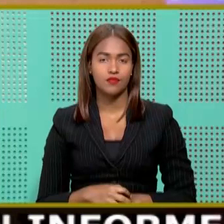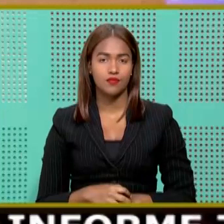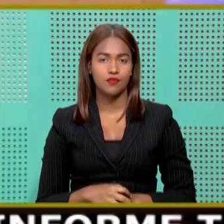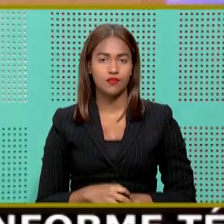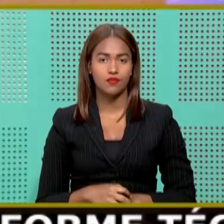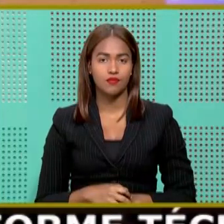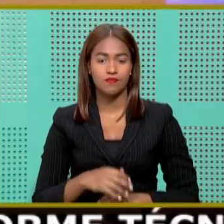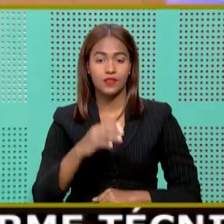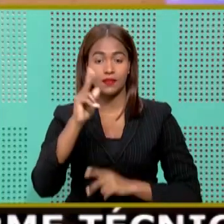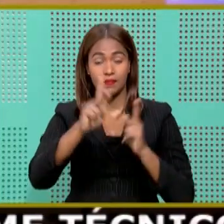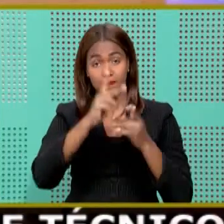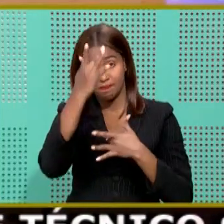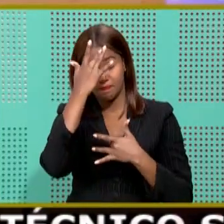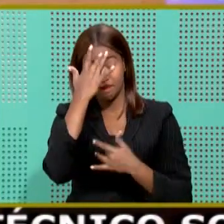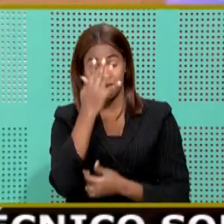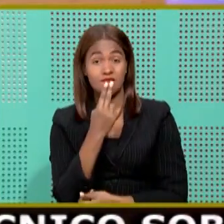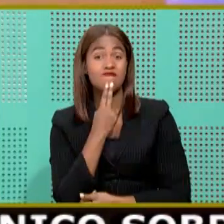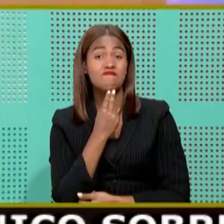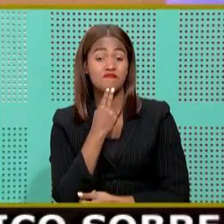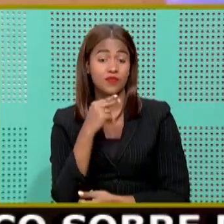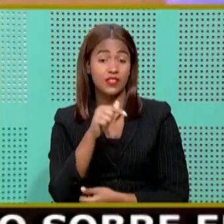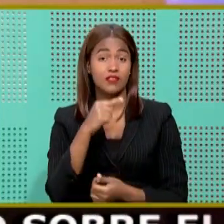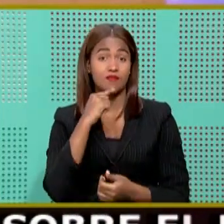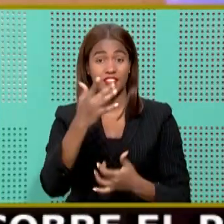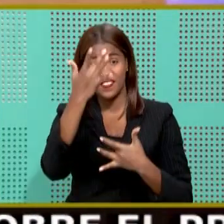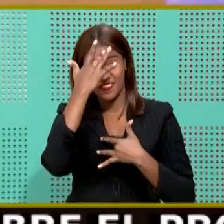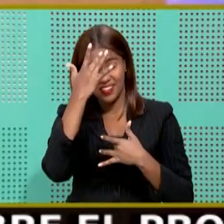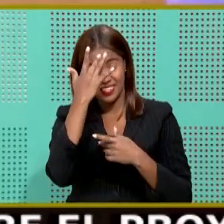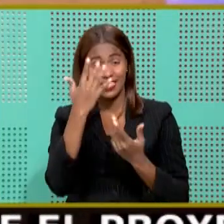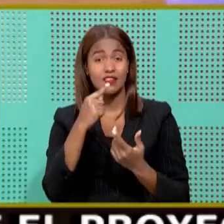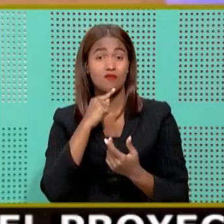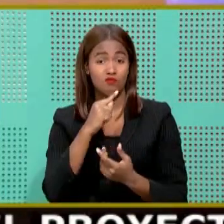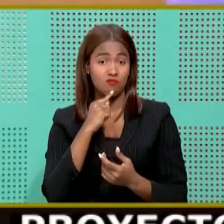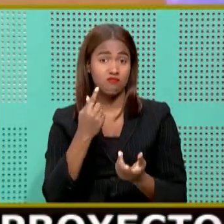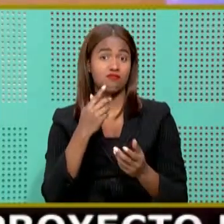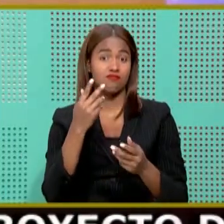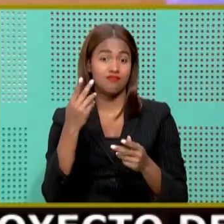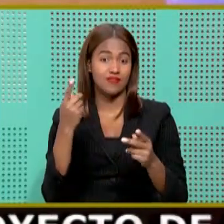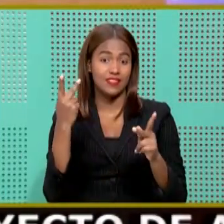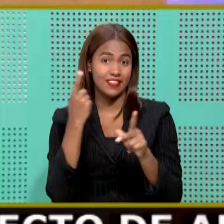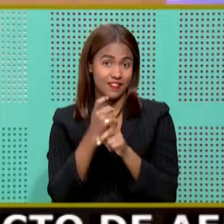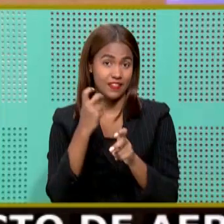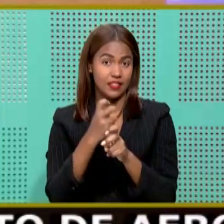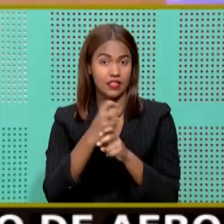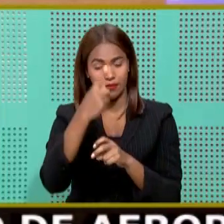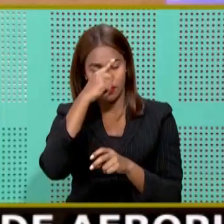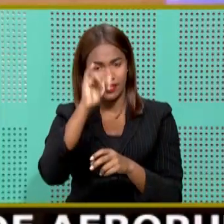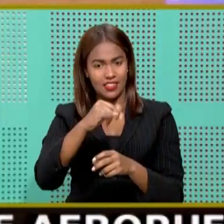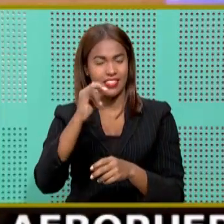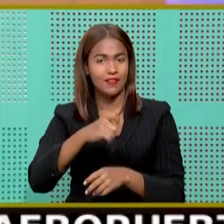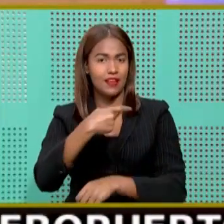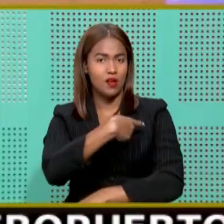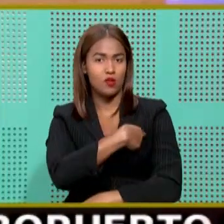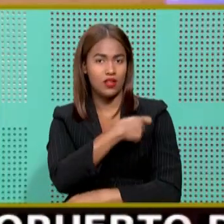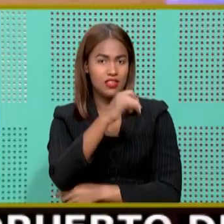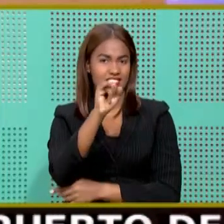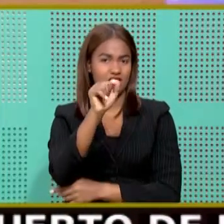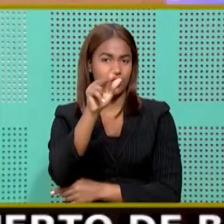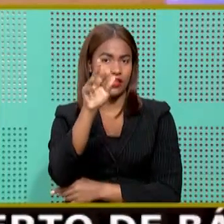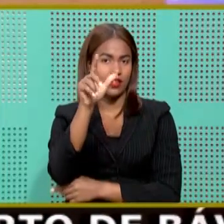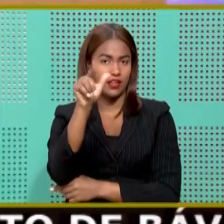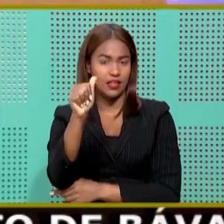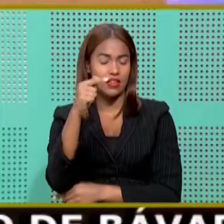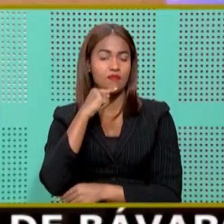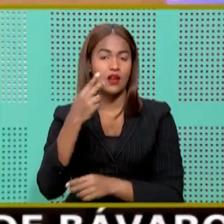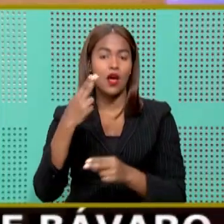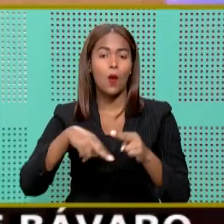Amigos, la diabetes mellitus es una enfermedad crónica ocasionada por un trastorno en el metabolismo de la insulina que produce un aumento en los niveles de azúcar en